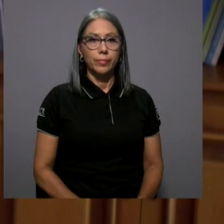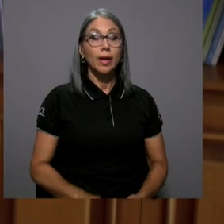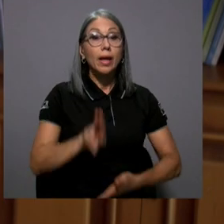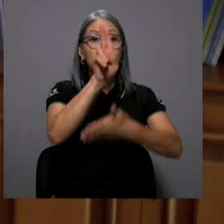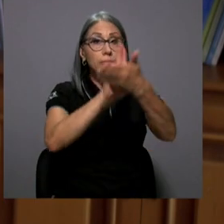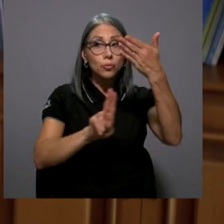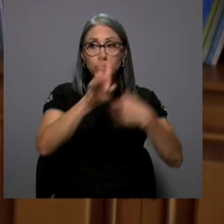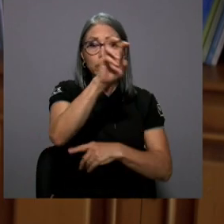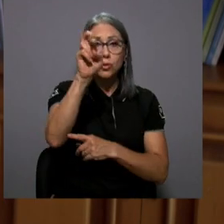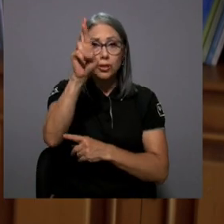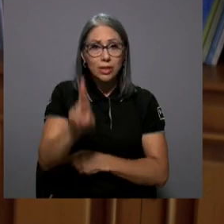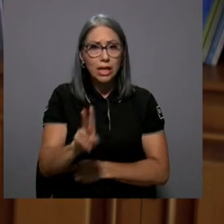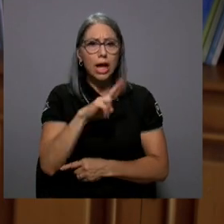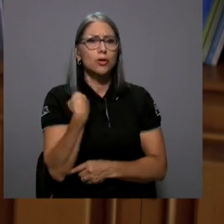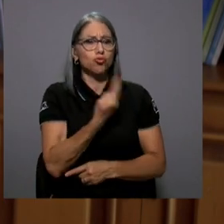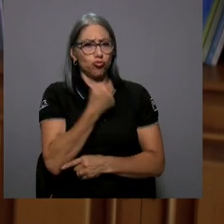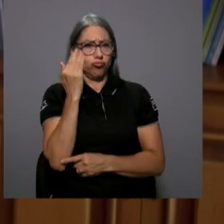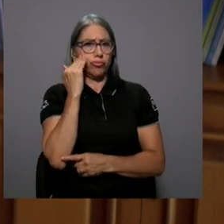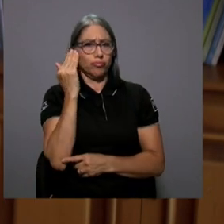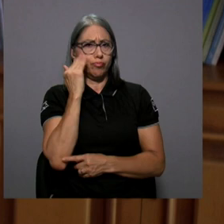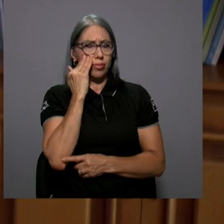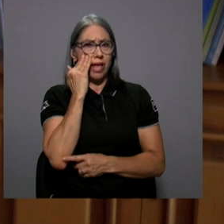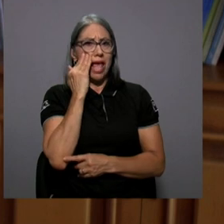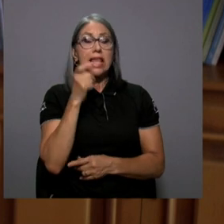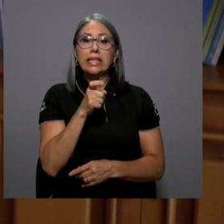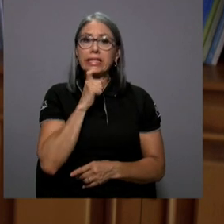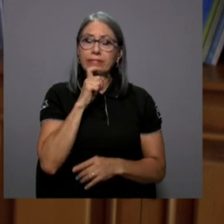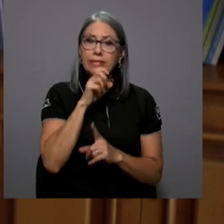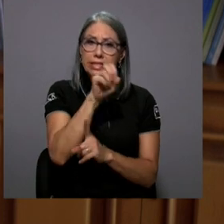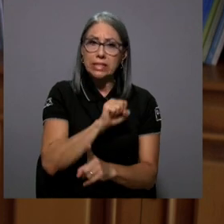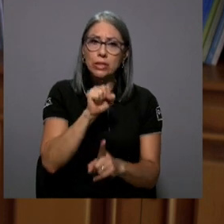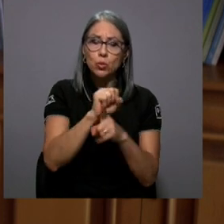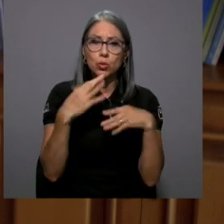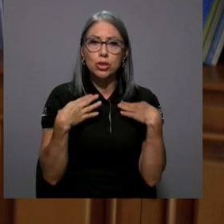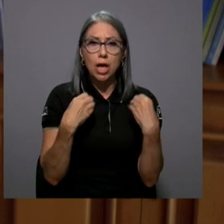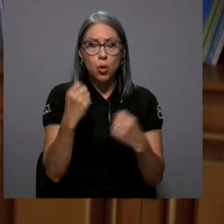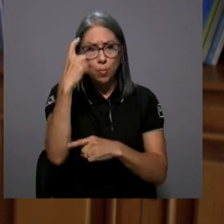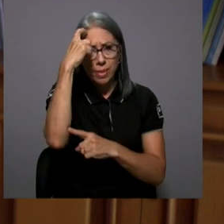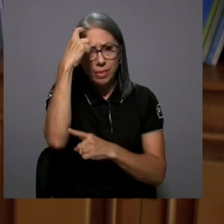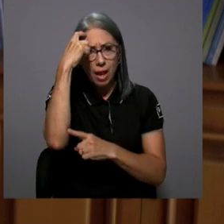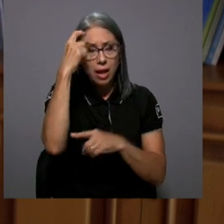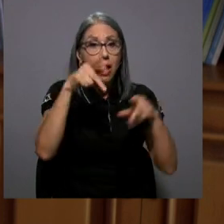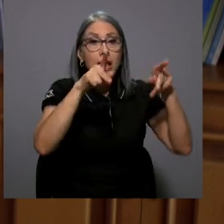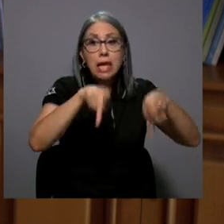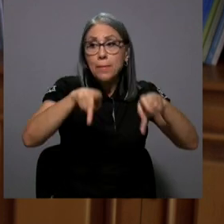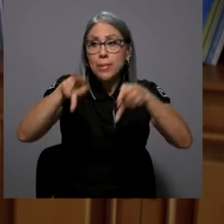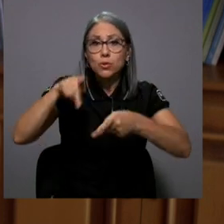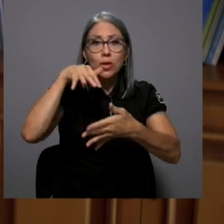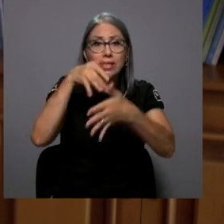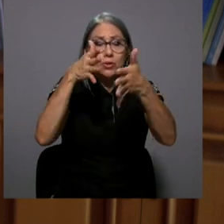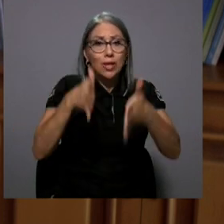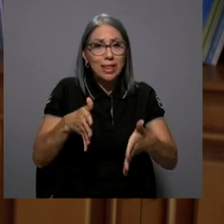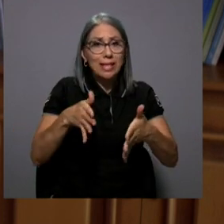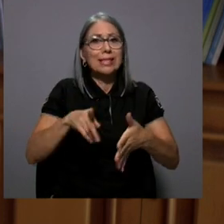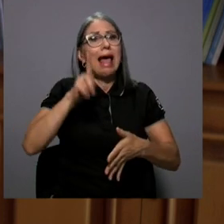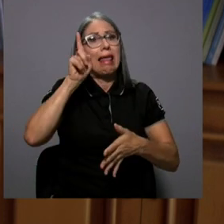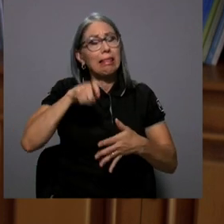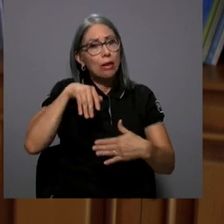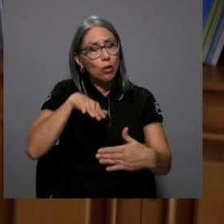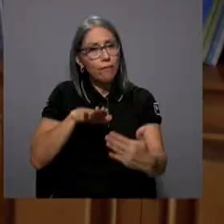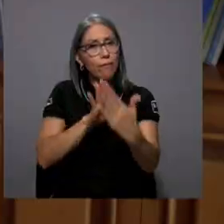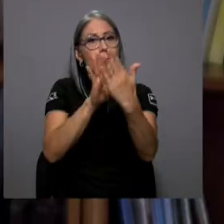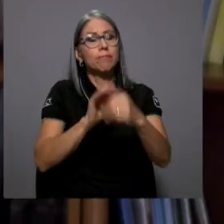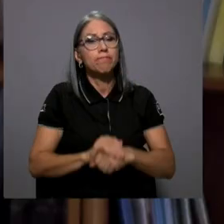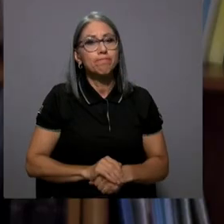En la Universidad de Costa Rica somos conscientes de la difícil situación de salud mental que las personas estudiantes han tenido que